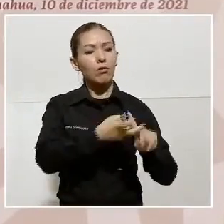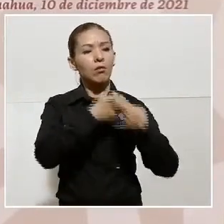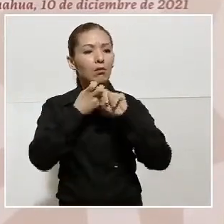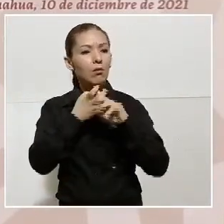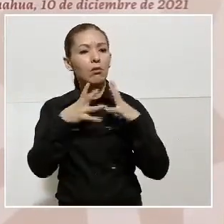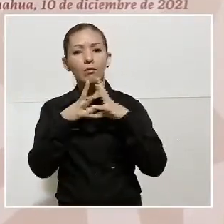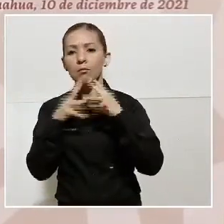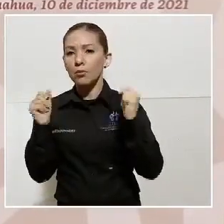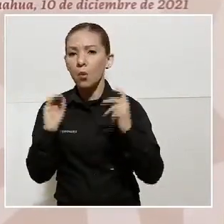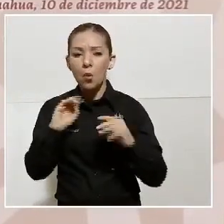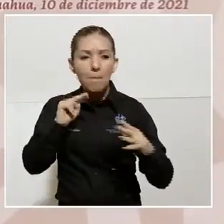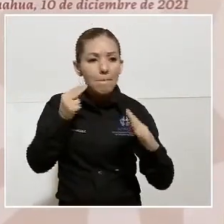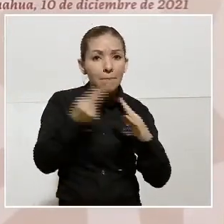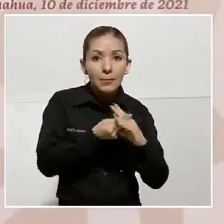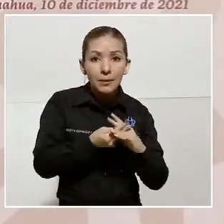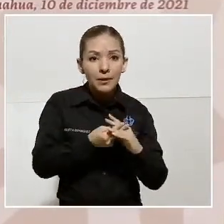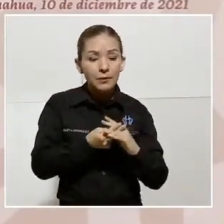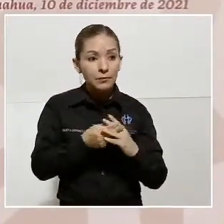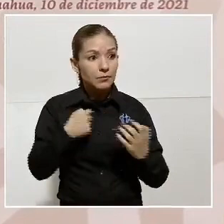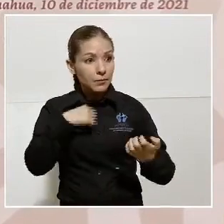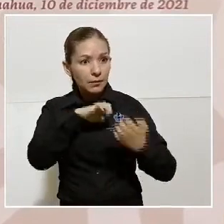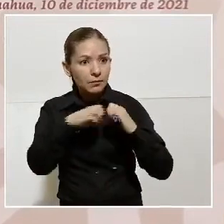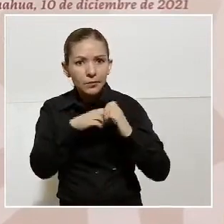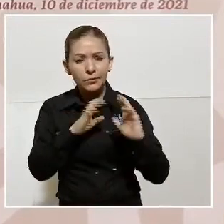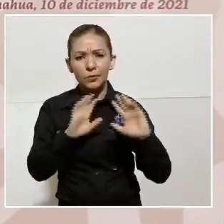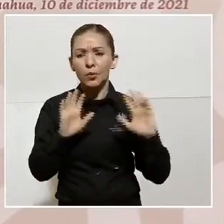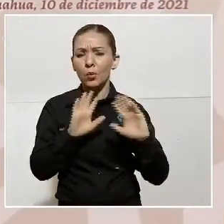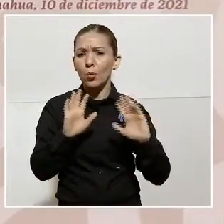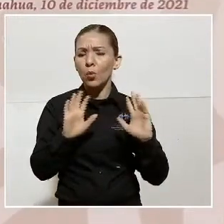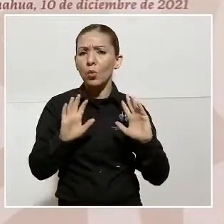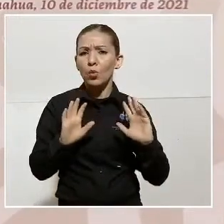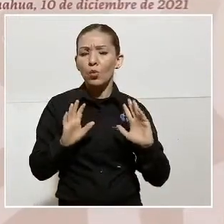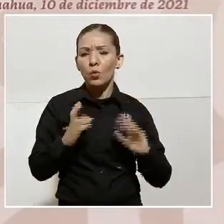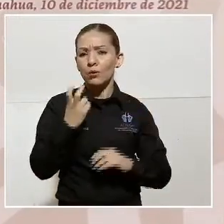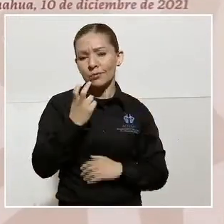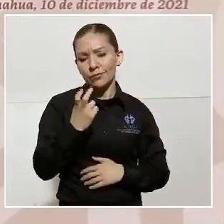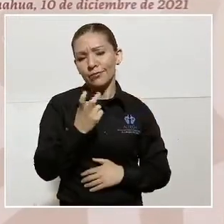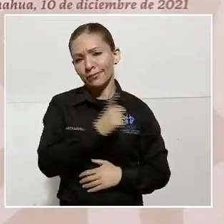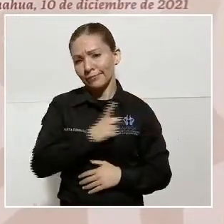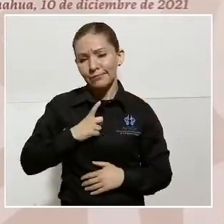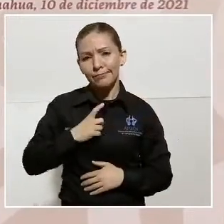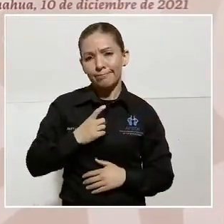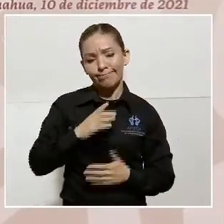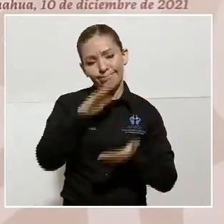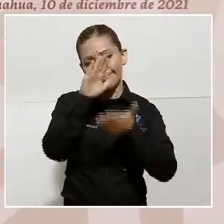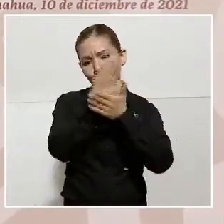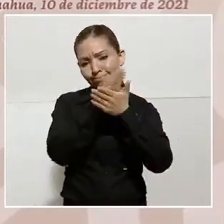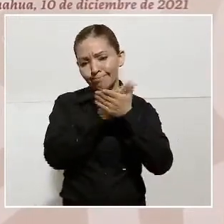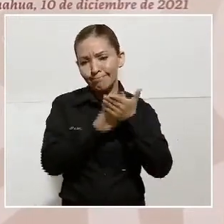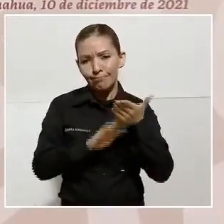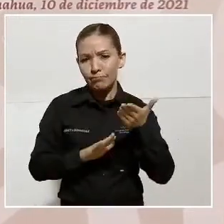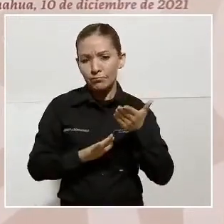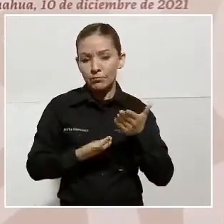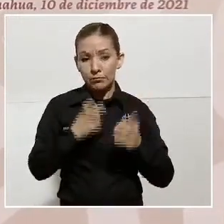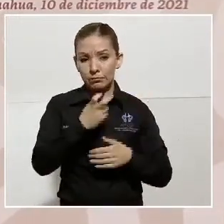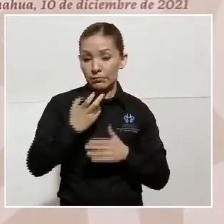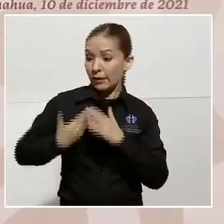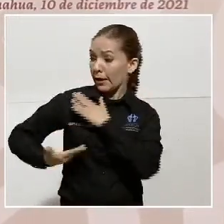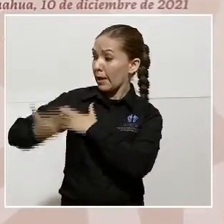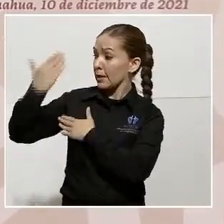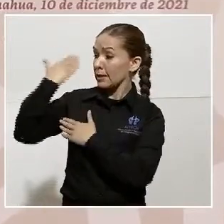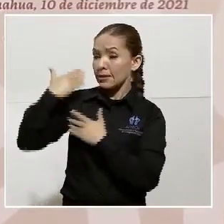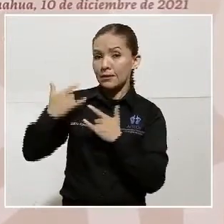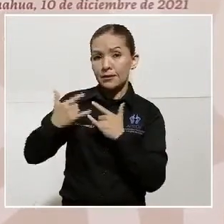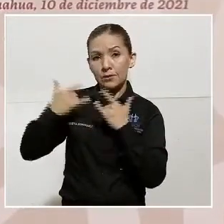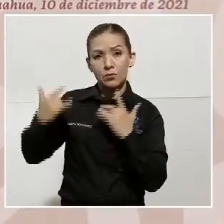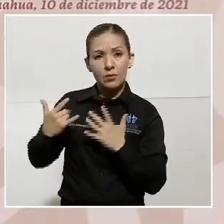o el asesinato de opositores. Borrar eso por completo, esa historia negra que